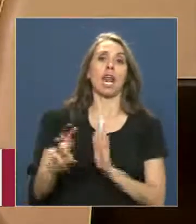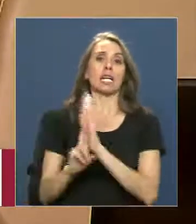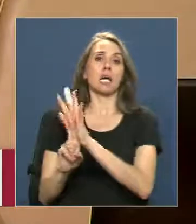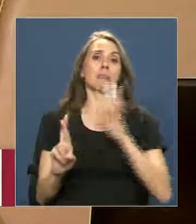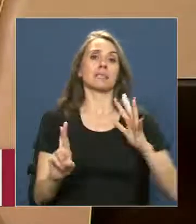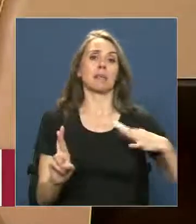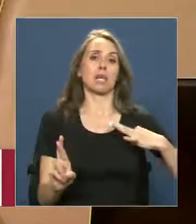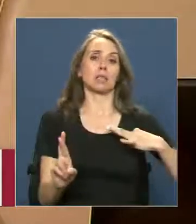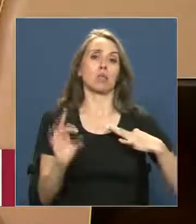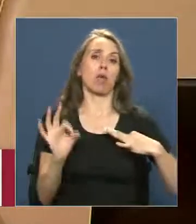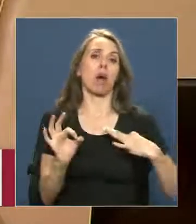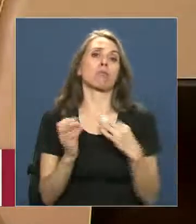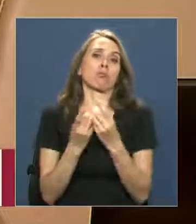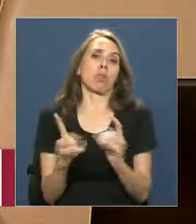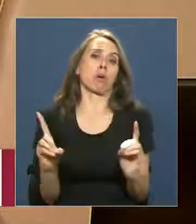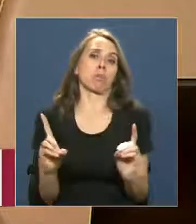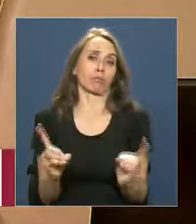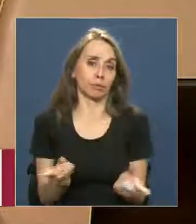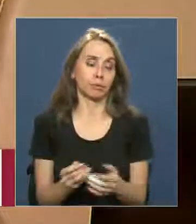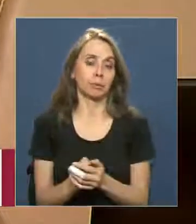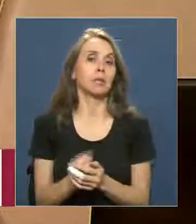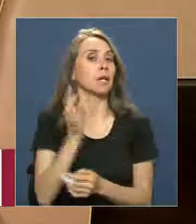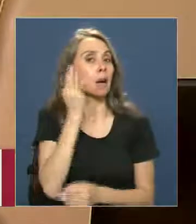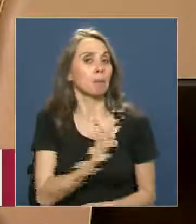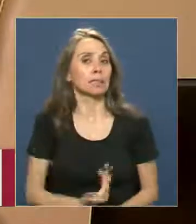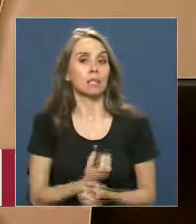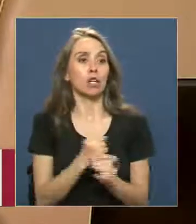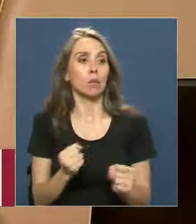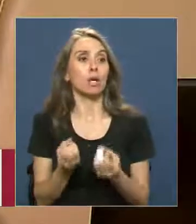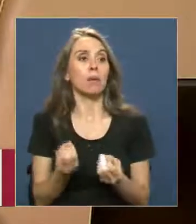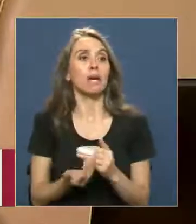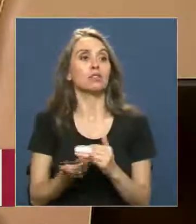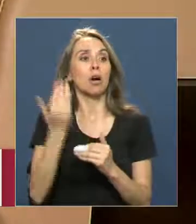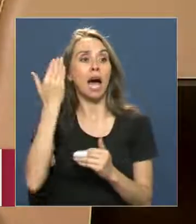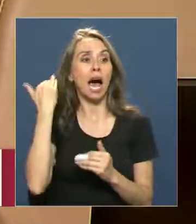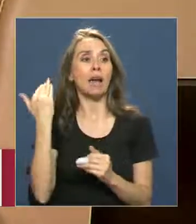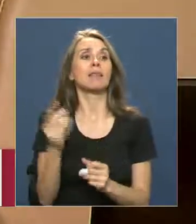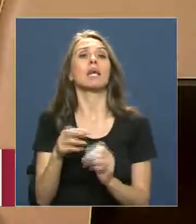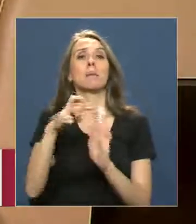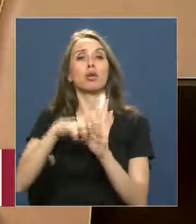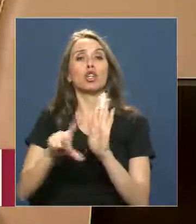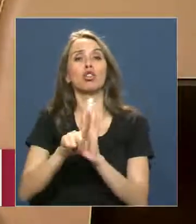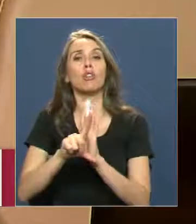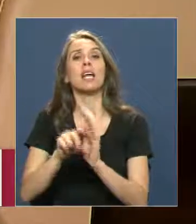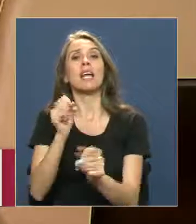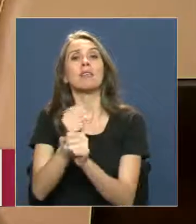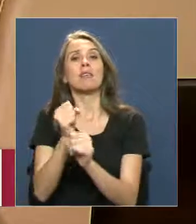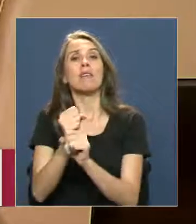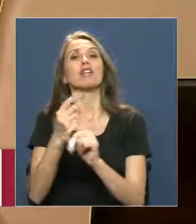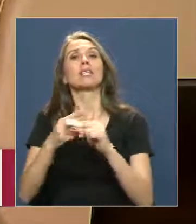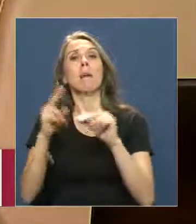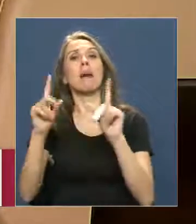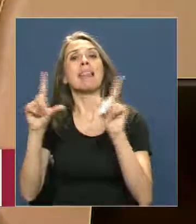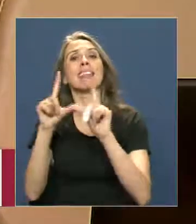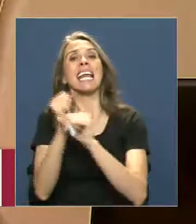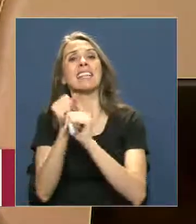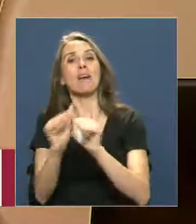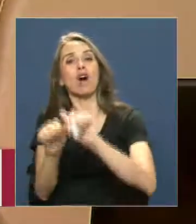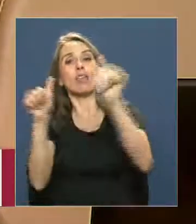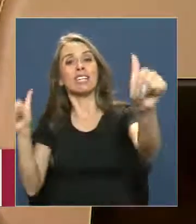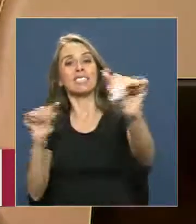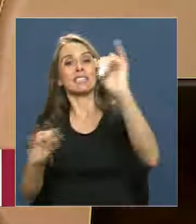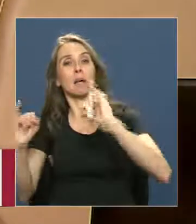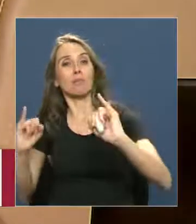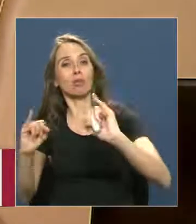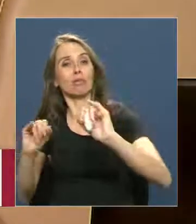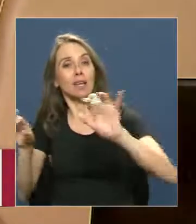y de democracia. Así que, presidenta, lo que no nos puede pasar es lo que nos pasó con el teletrabajo, que se rechazó en su oportunidad por